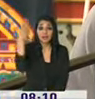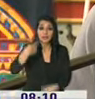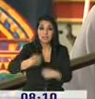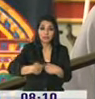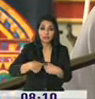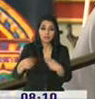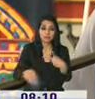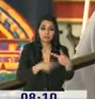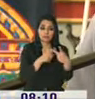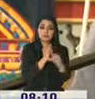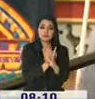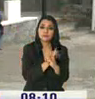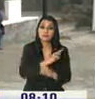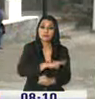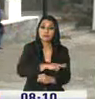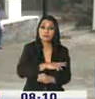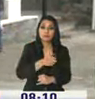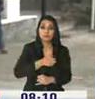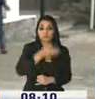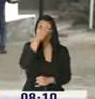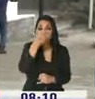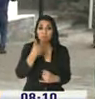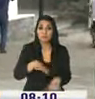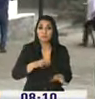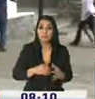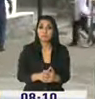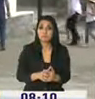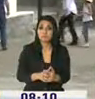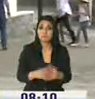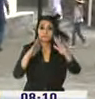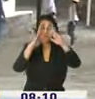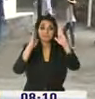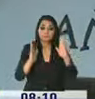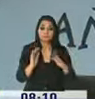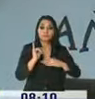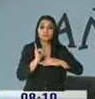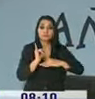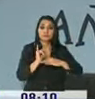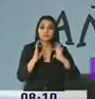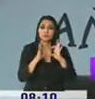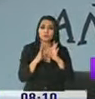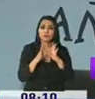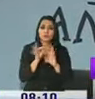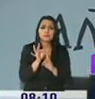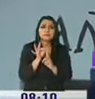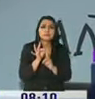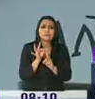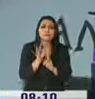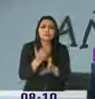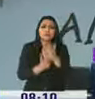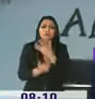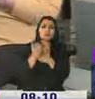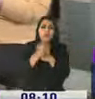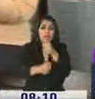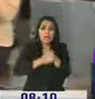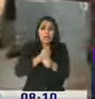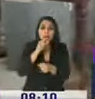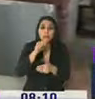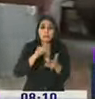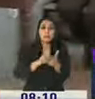Instituto Metropolitano de Patrimonio. La capilla de la Tercera Orden Franciscana de Tumbaco es una joya patrimonial del siglo XVI, de